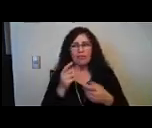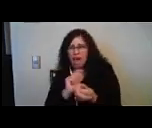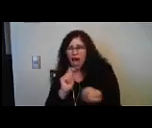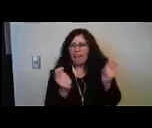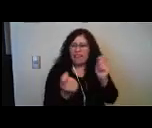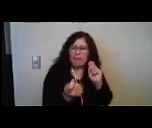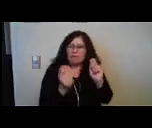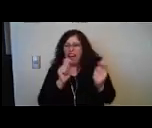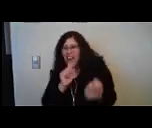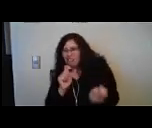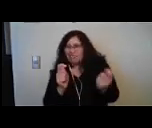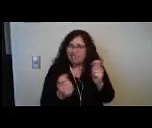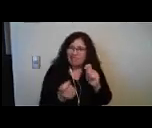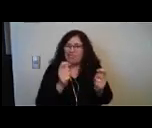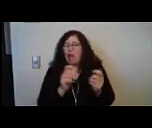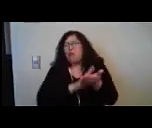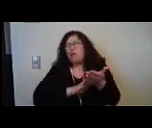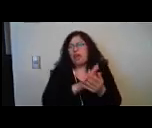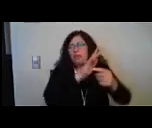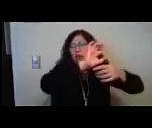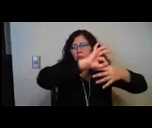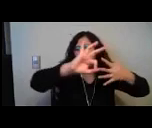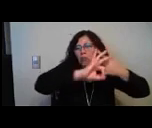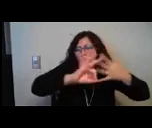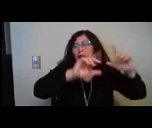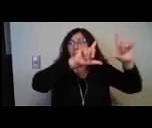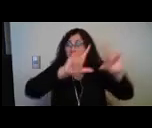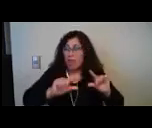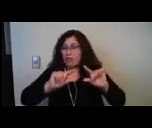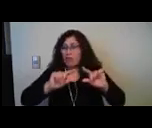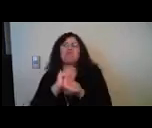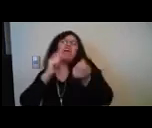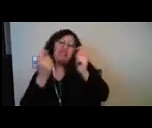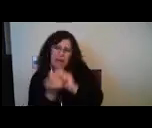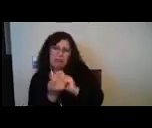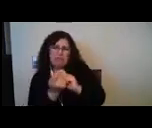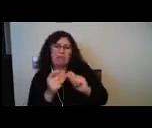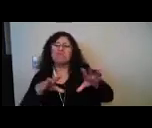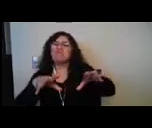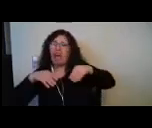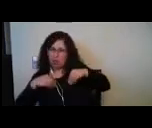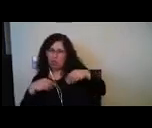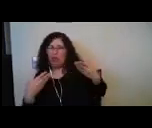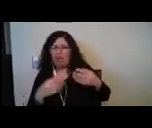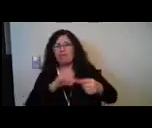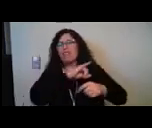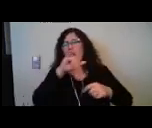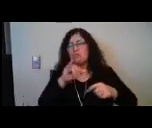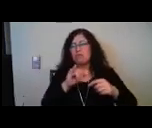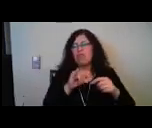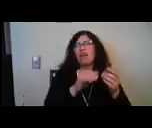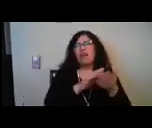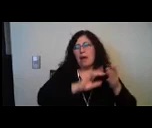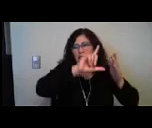ahí es ahí donde comienzan a manifestarse los síntomas característicos, ¿ya? Aumento de la producción de dopamina, ¿cierto?,